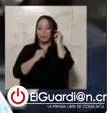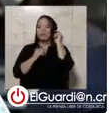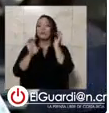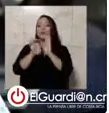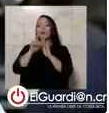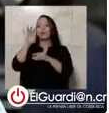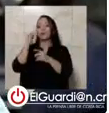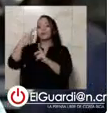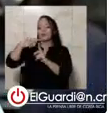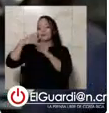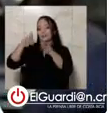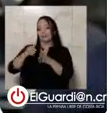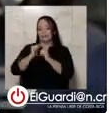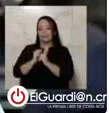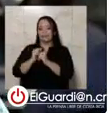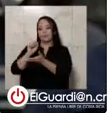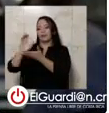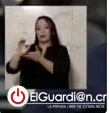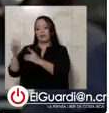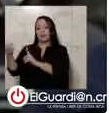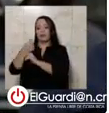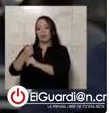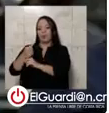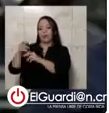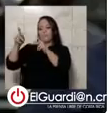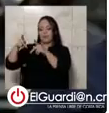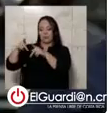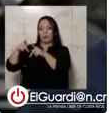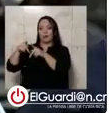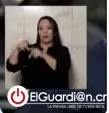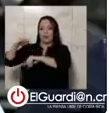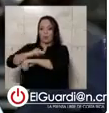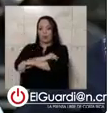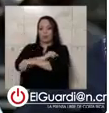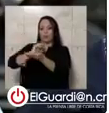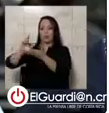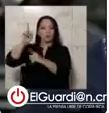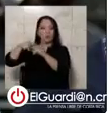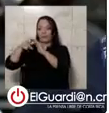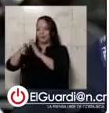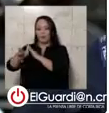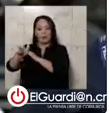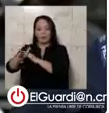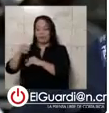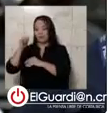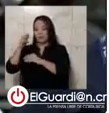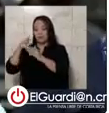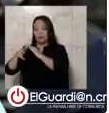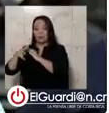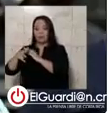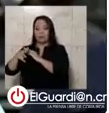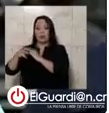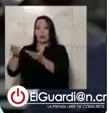de San Carlos viene a recoger a un cliente que viene de otro país, no puede ingresar al aeropuerto porque le hacen un parte. Tiene que esperar que un taxi del